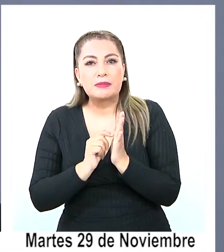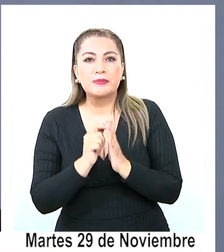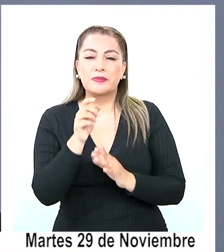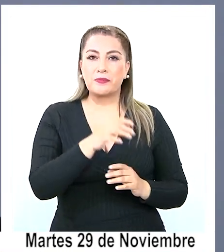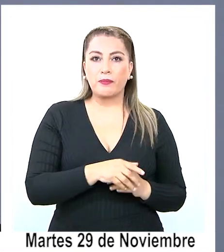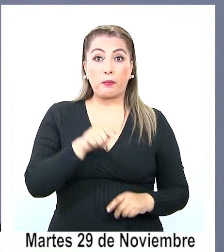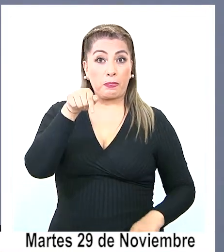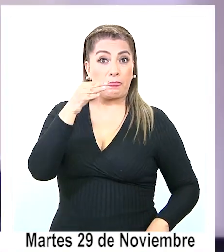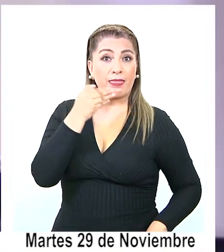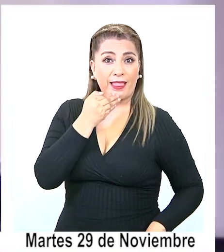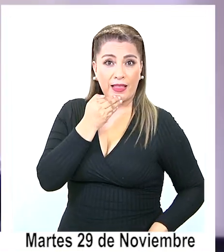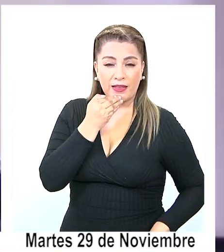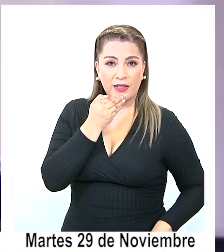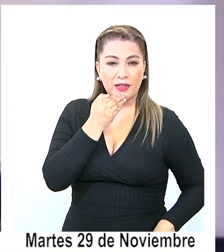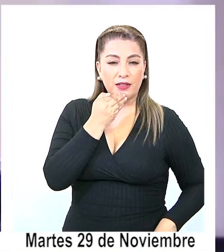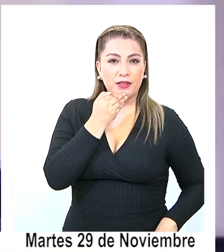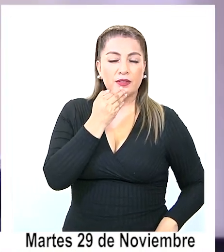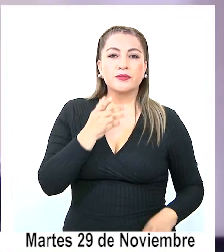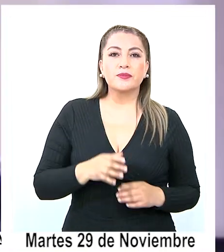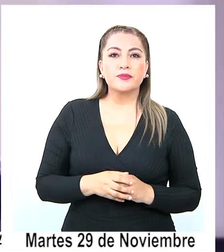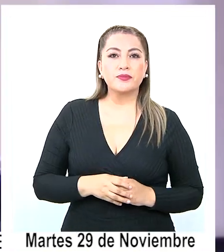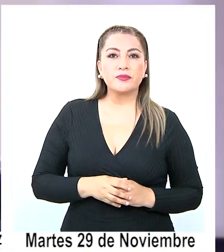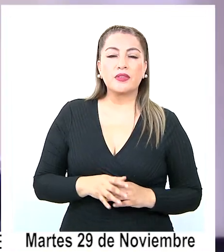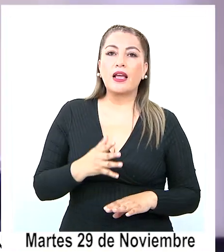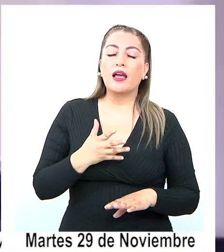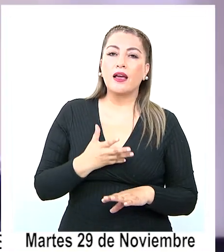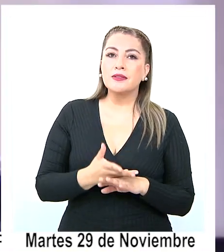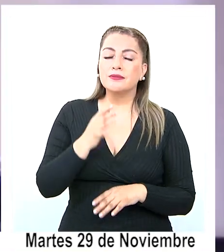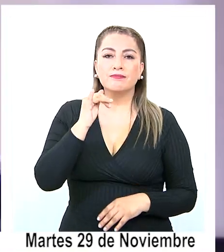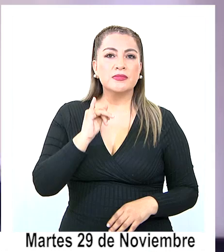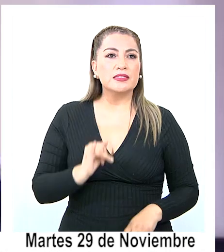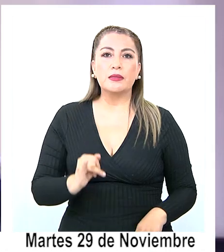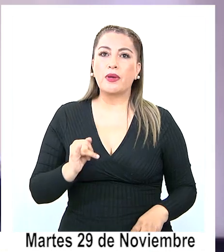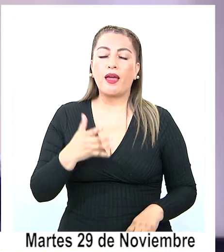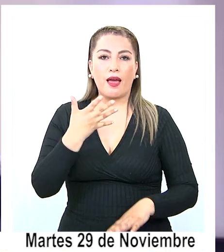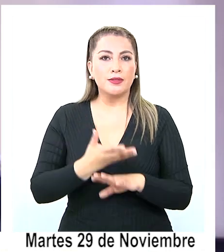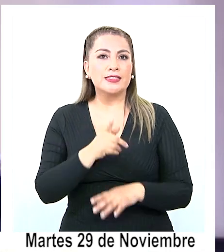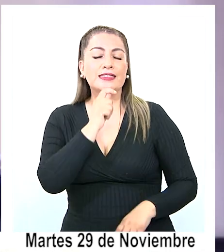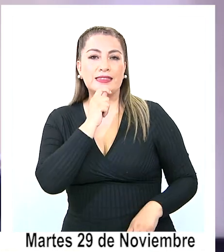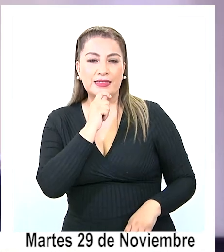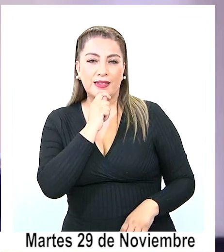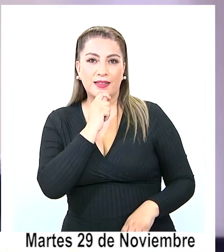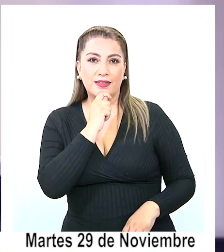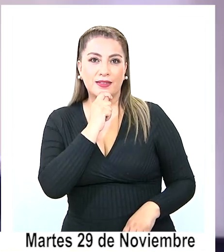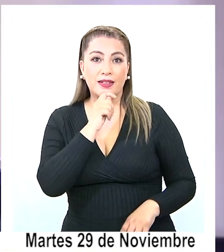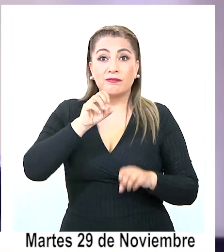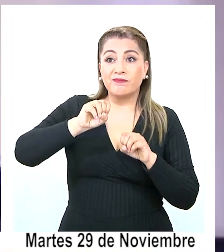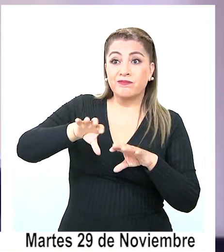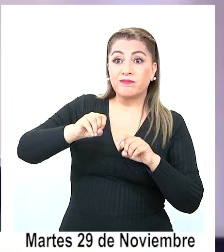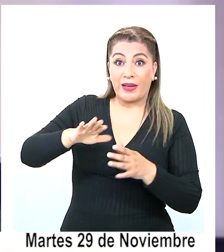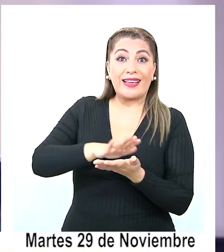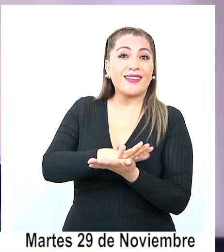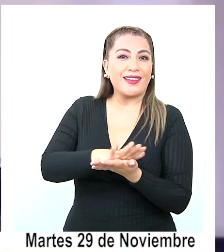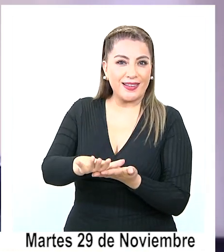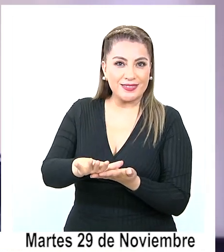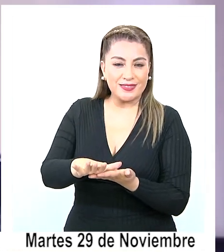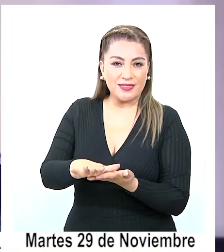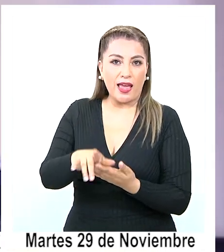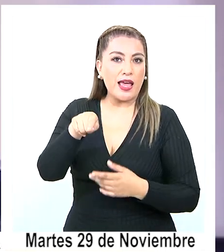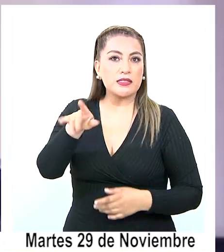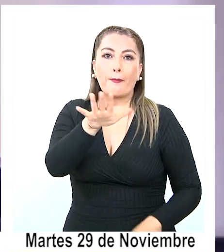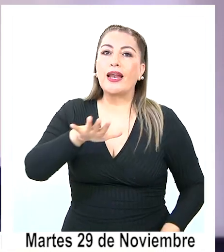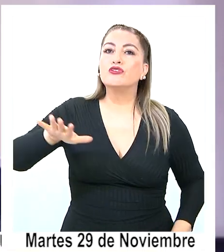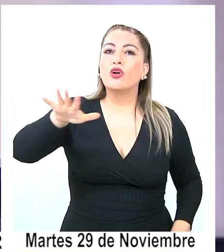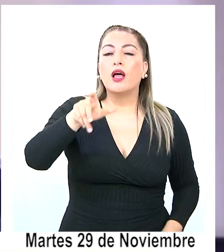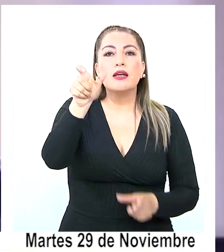Y además que me gustaría destacar que vamos a tener como siempre talleres y masterclass que también van a ser gratuitas Y estos